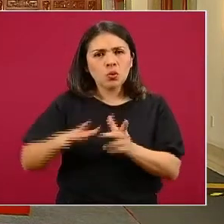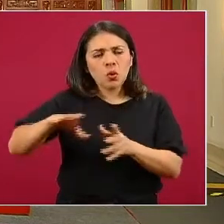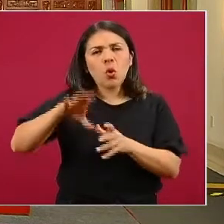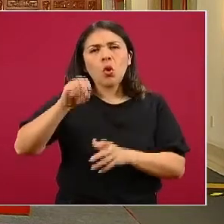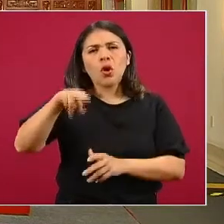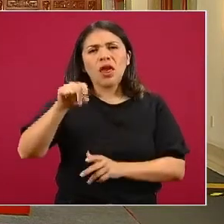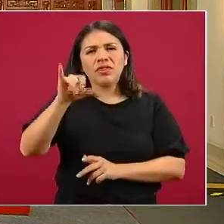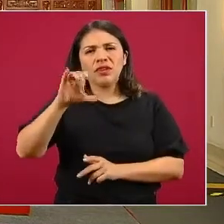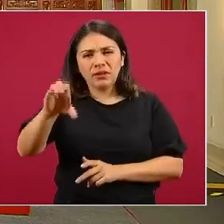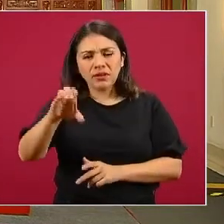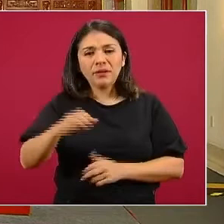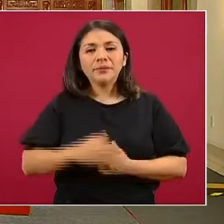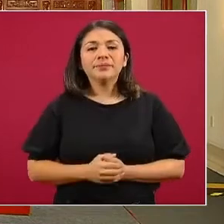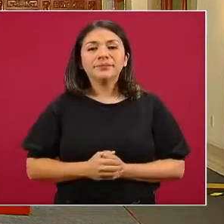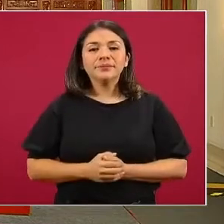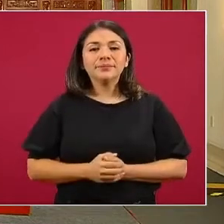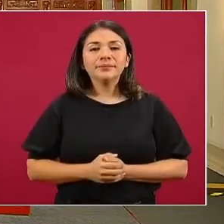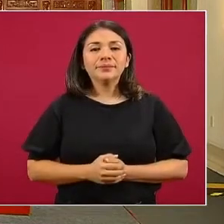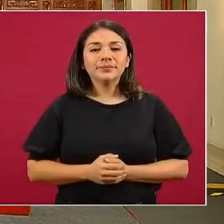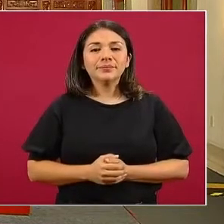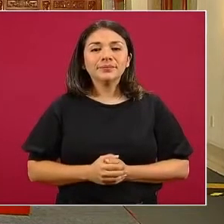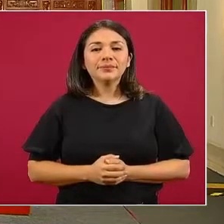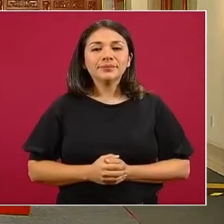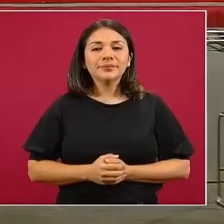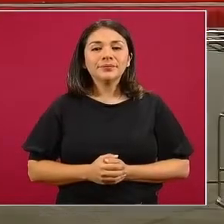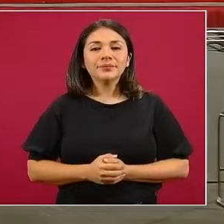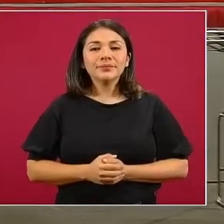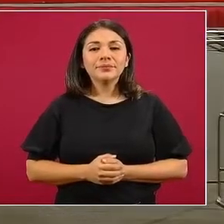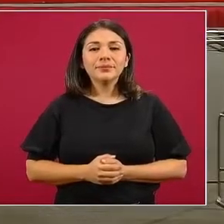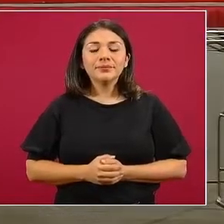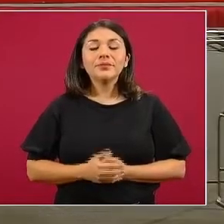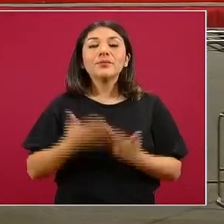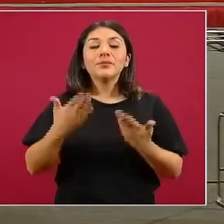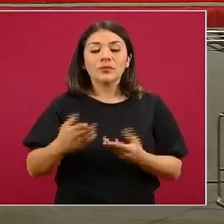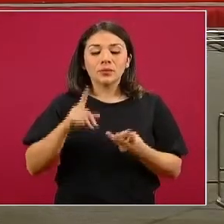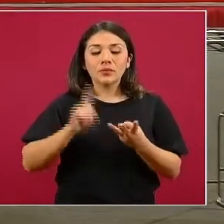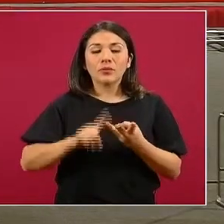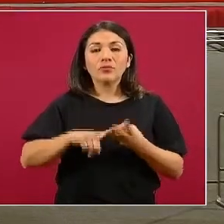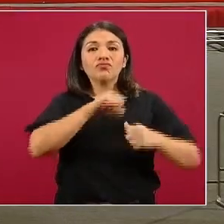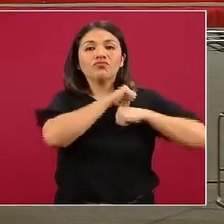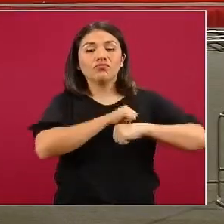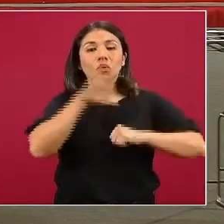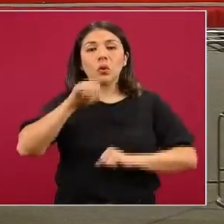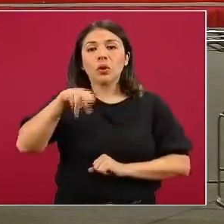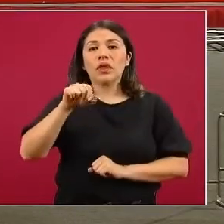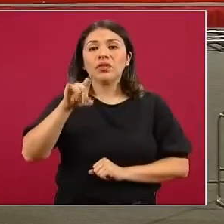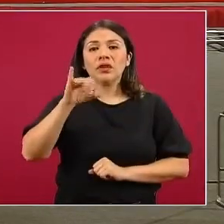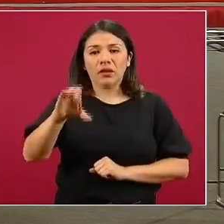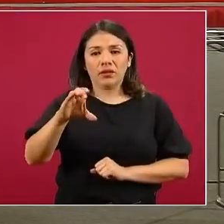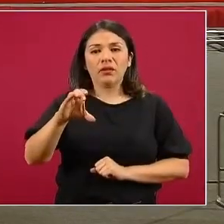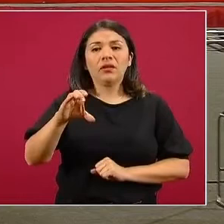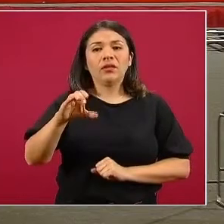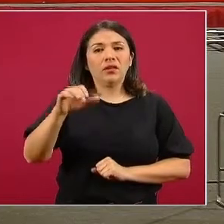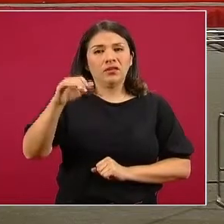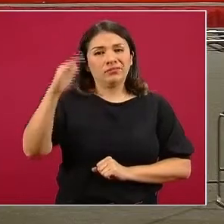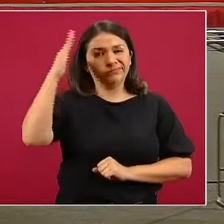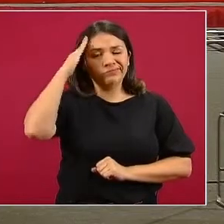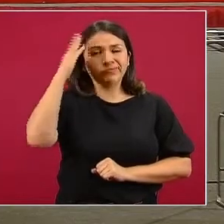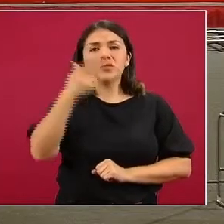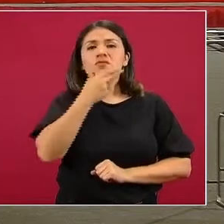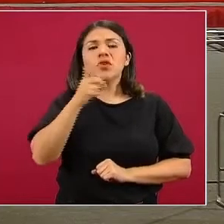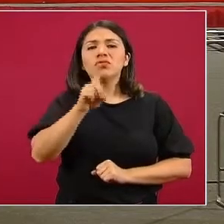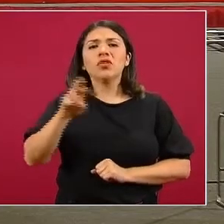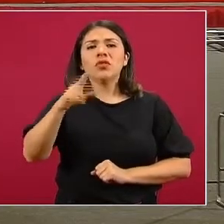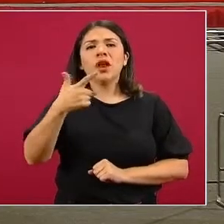CONADIC. Muchas gracias. Comisión Nacional contra las Adicciones. Y el titular de la CONADIC, Comisión Nacional contra las Adicciones, el doctor